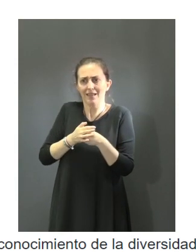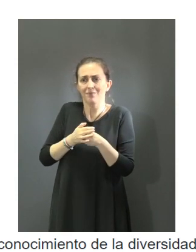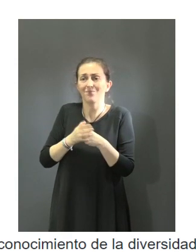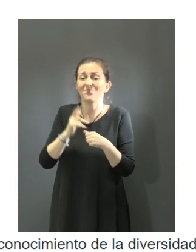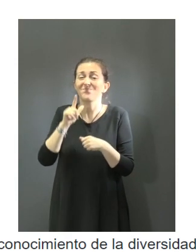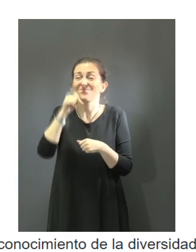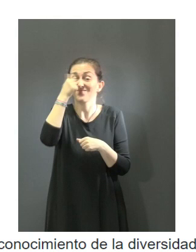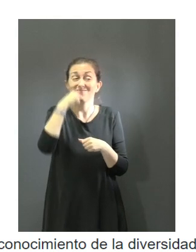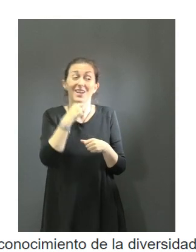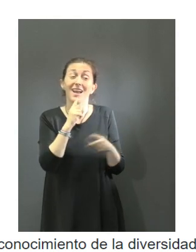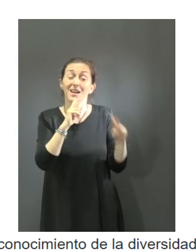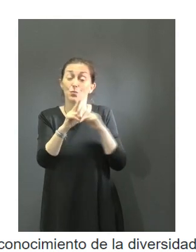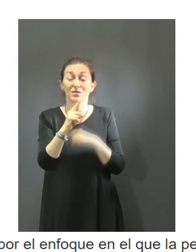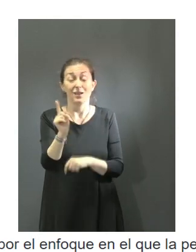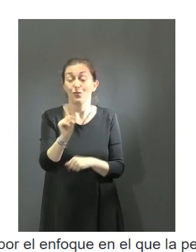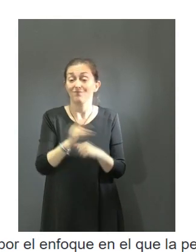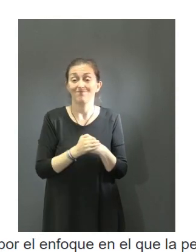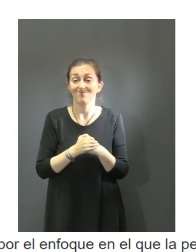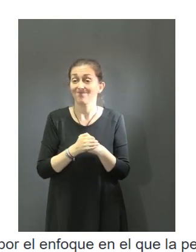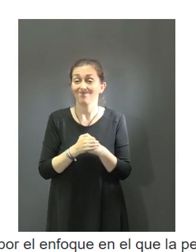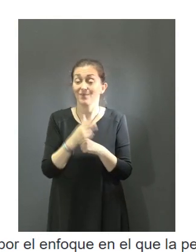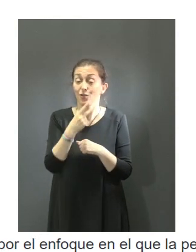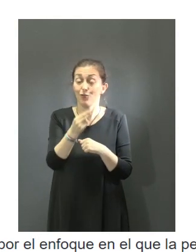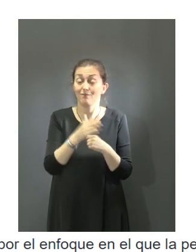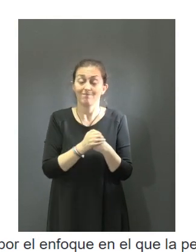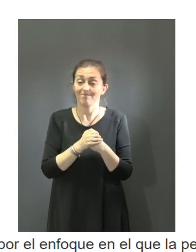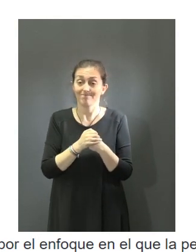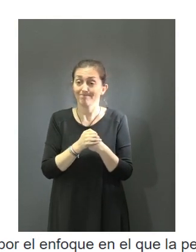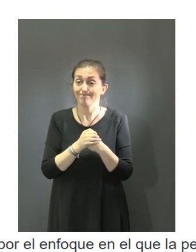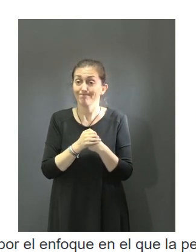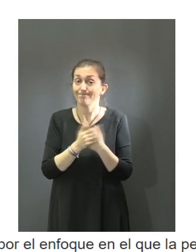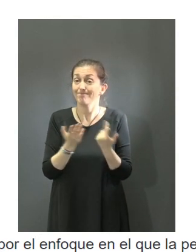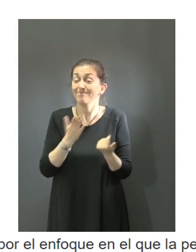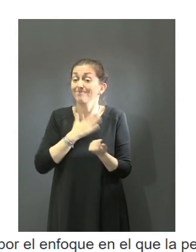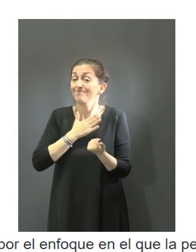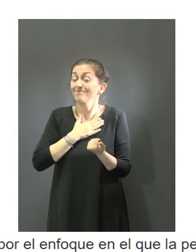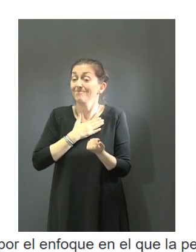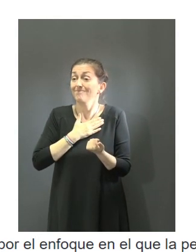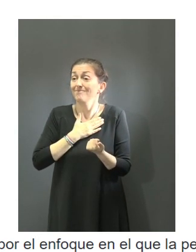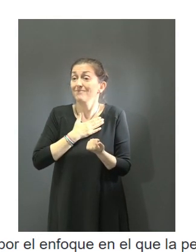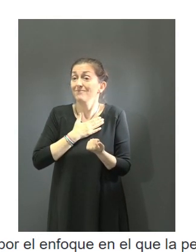Yo creo que la respuesta es que no, a la primera pregunta, ¿eh? Al menos en la